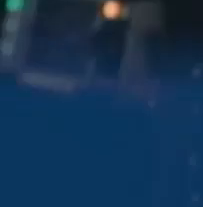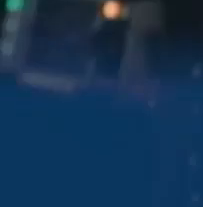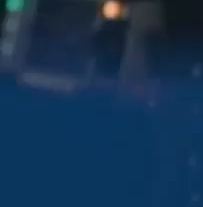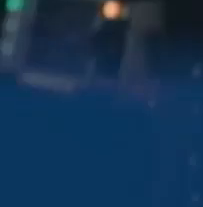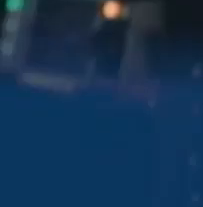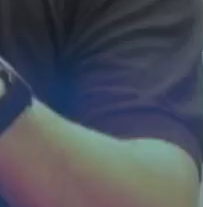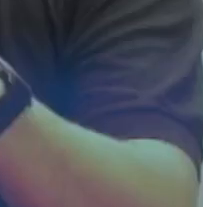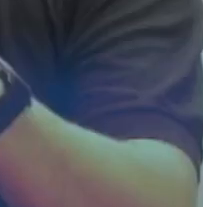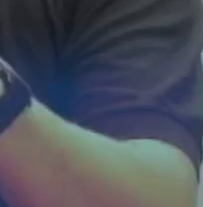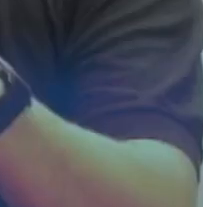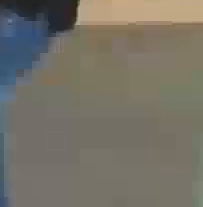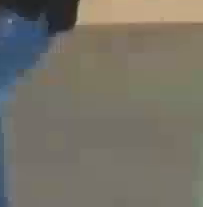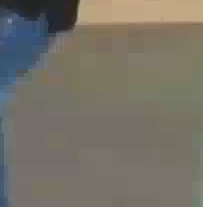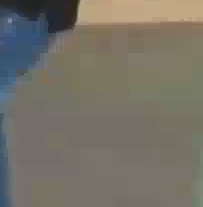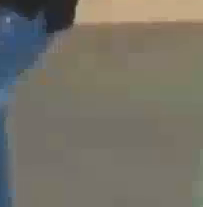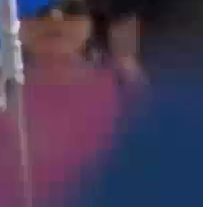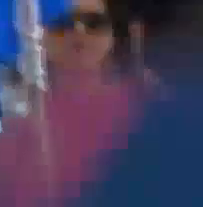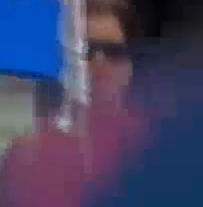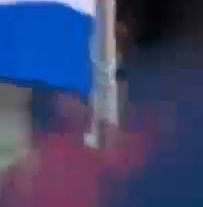Contexto.